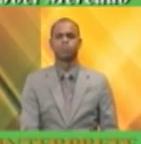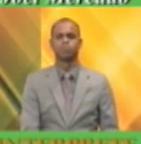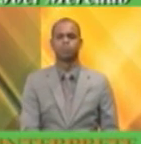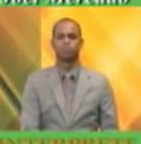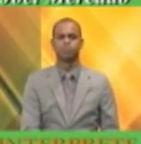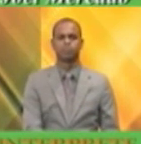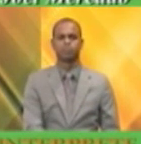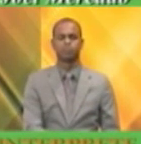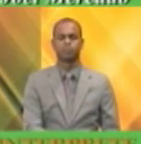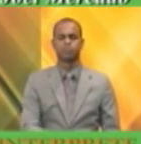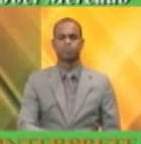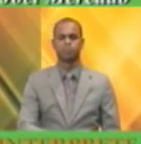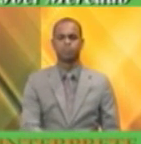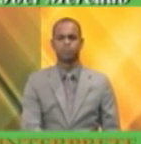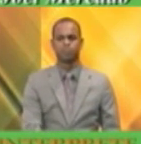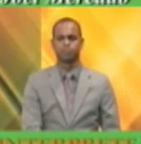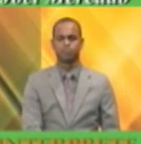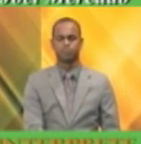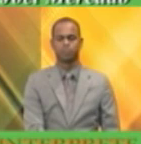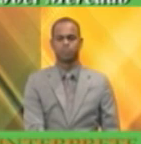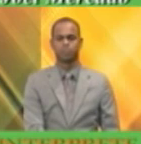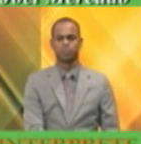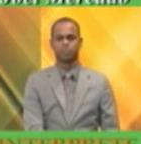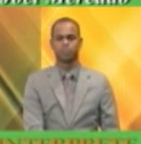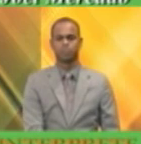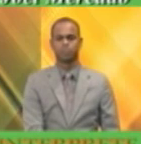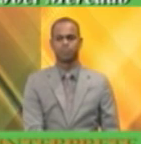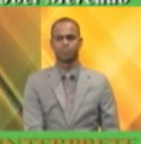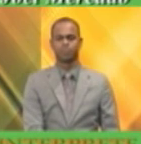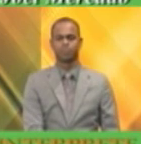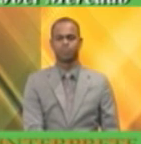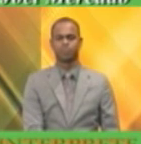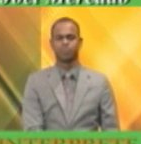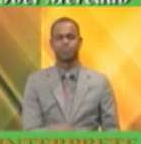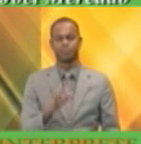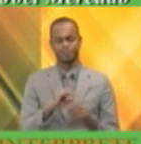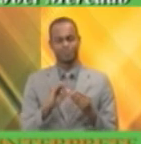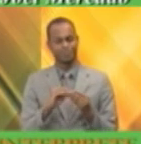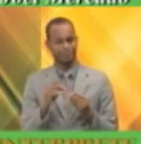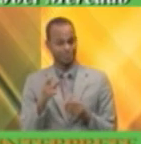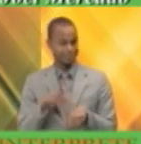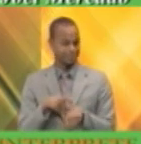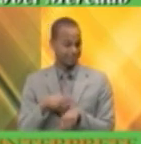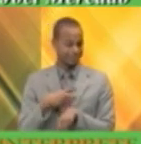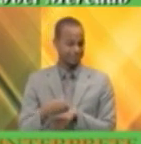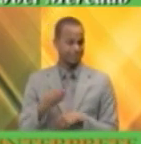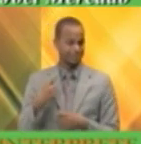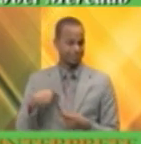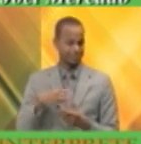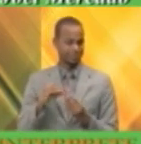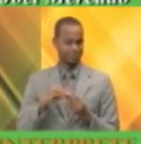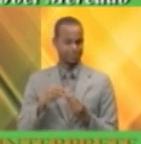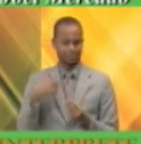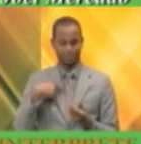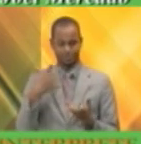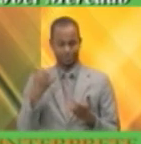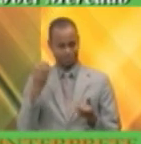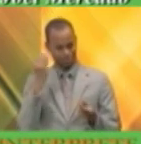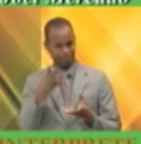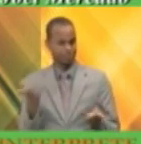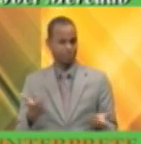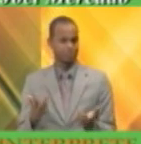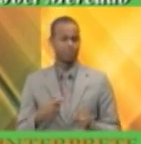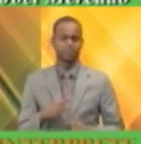dije anteriormente. Mira, ¿no? Se nos agotó el tiempo, ah, pues, esa no, gente está, pero termínalo viendo, tú ves, que bien. No, no, que no, con esto no quiero decirle